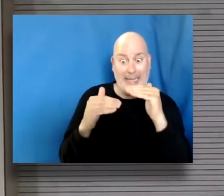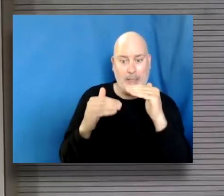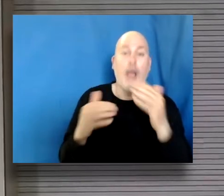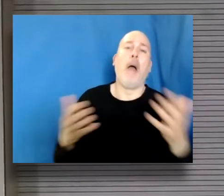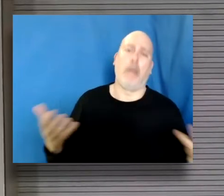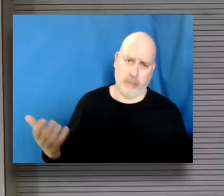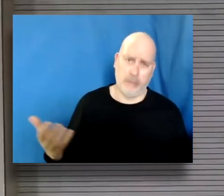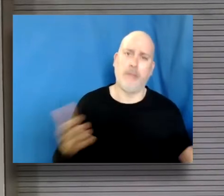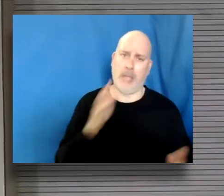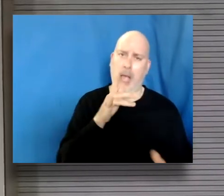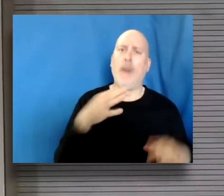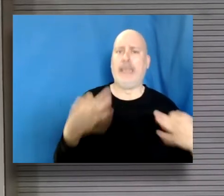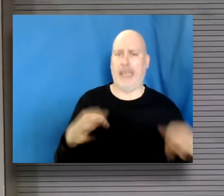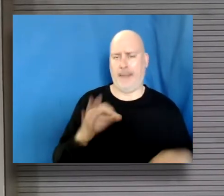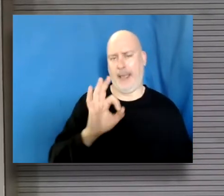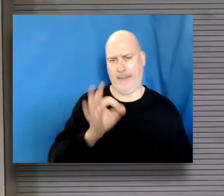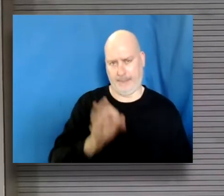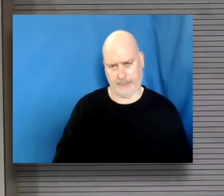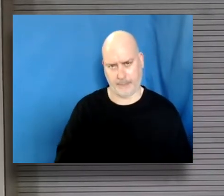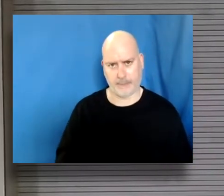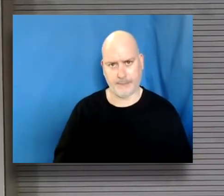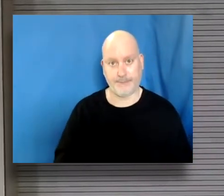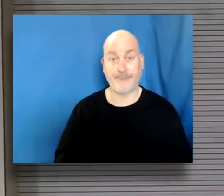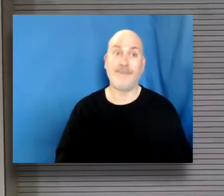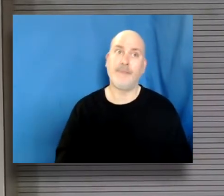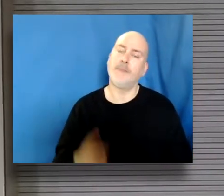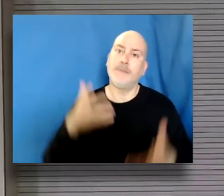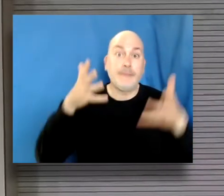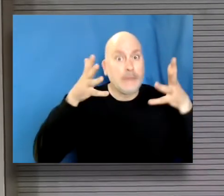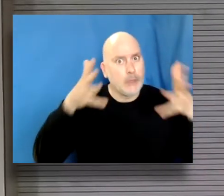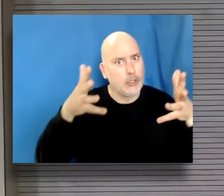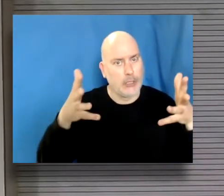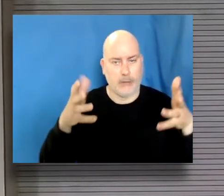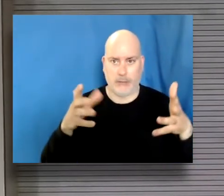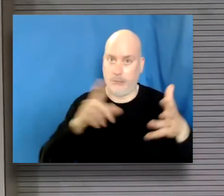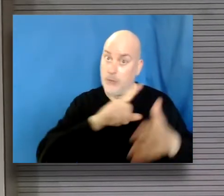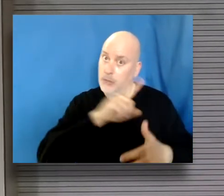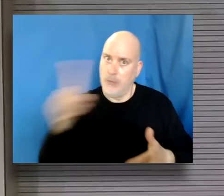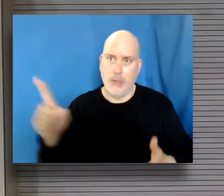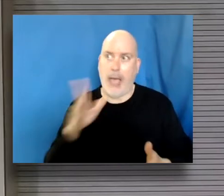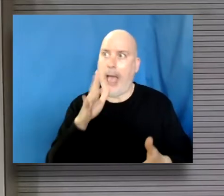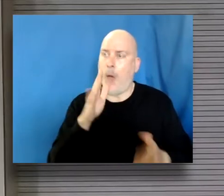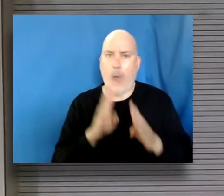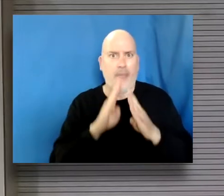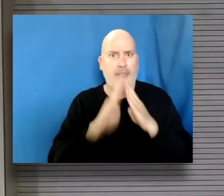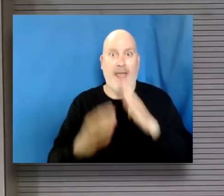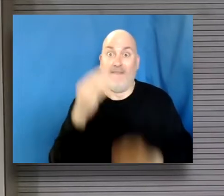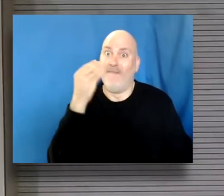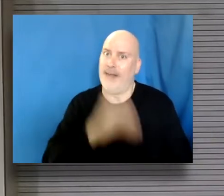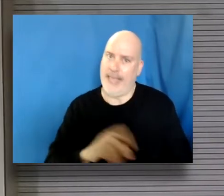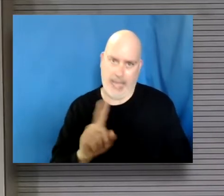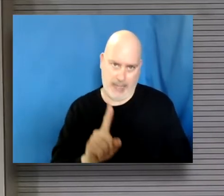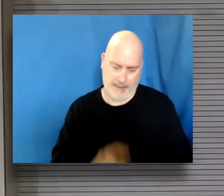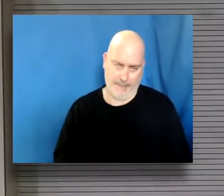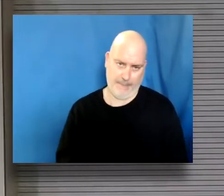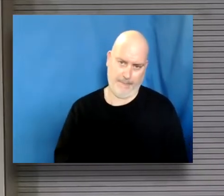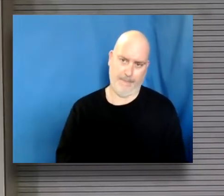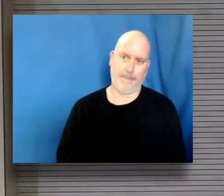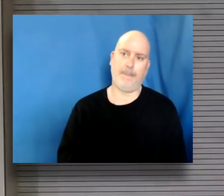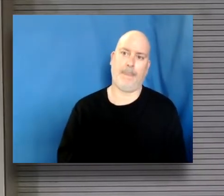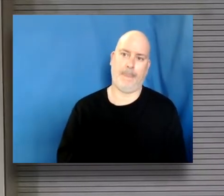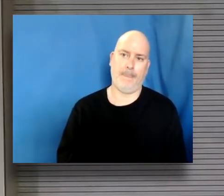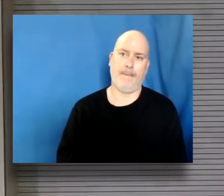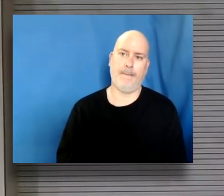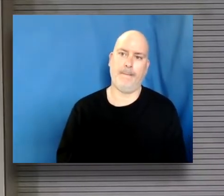agua tibia. Lo que sí que no aconsejamos es directamente el agua fría. No sé